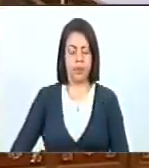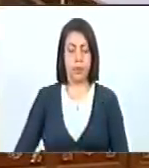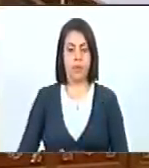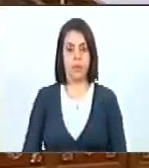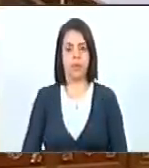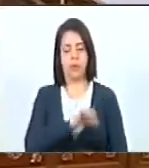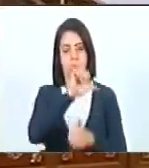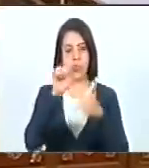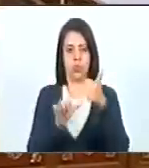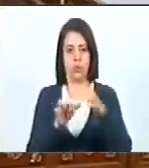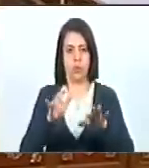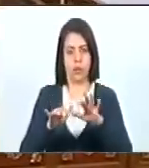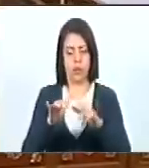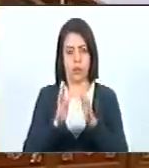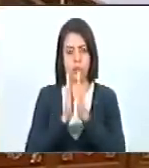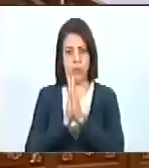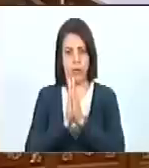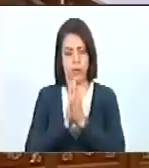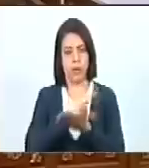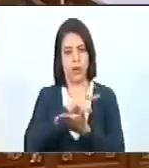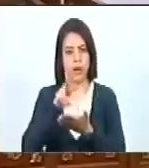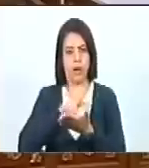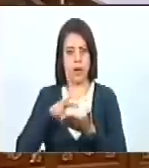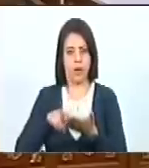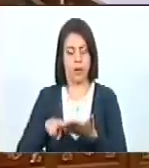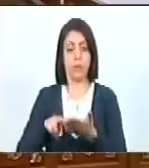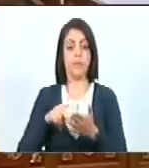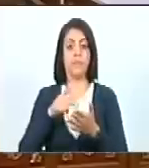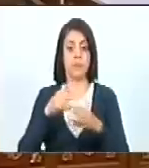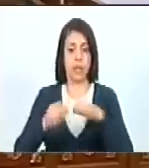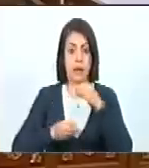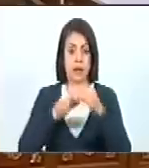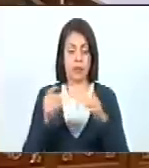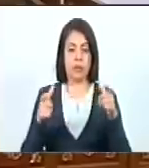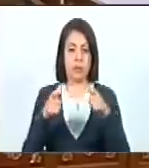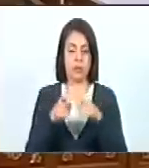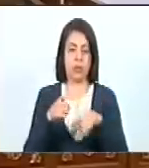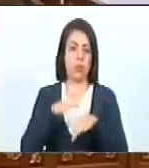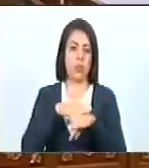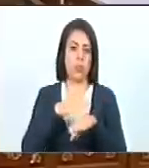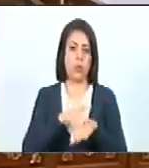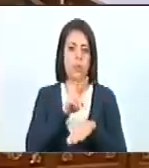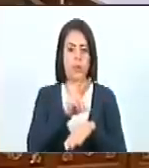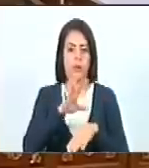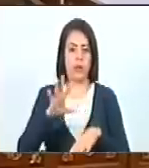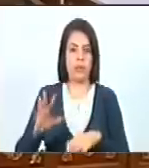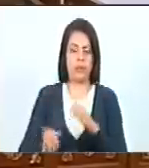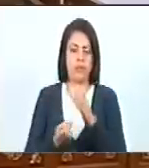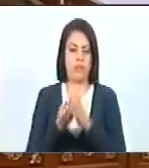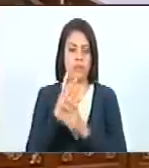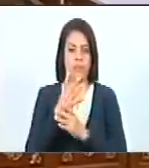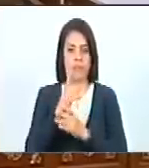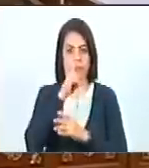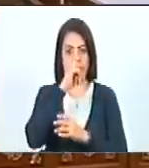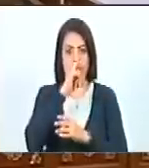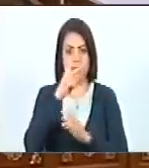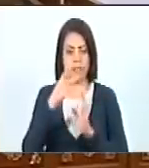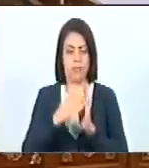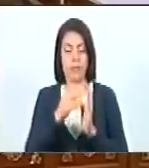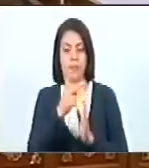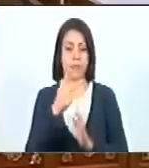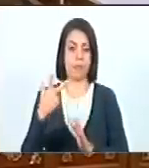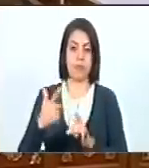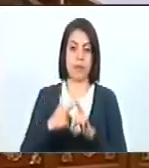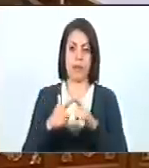Ciudadana subsecretaria, sírvanse de dar lectura del acta de la sesión ordinaria del día jueves 25 de mayo de